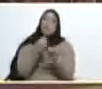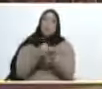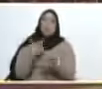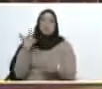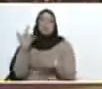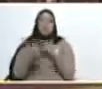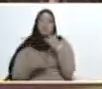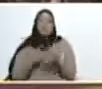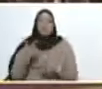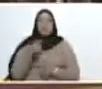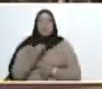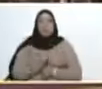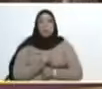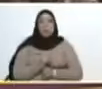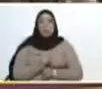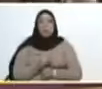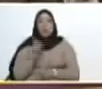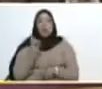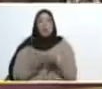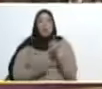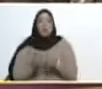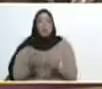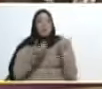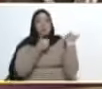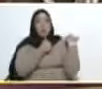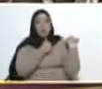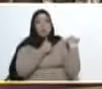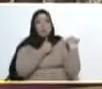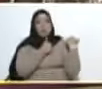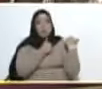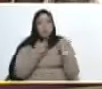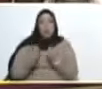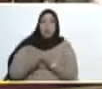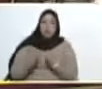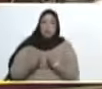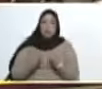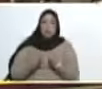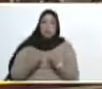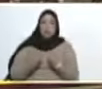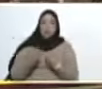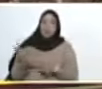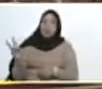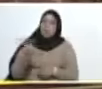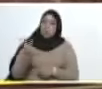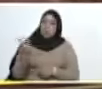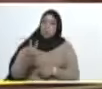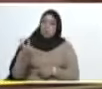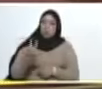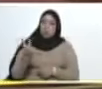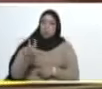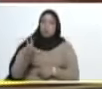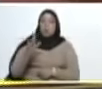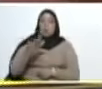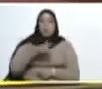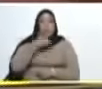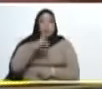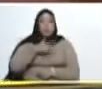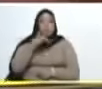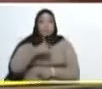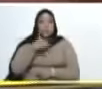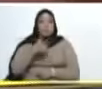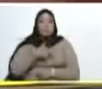aquellos que tenemos alguna responsabilidad en la vida del país. En ese sentido,